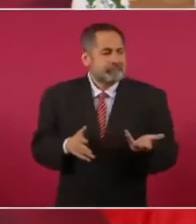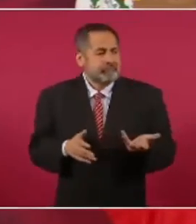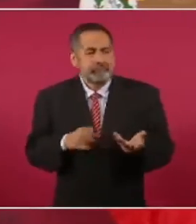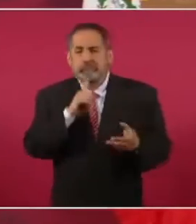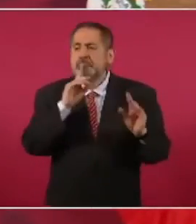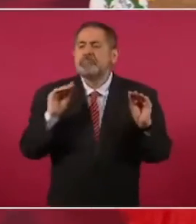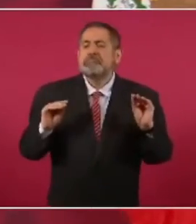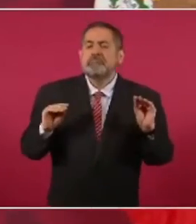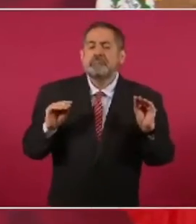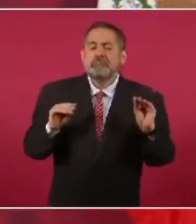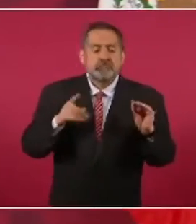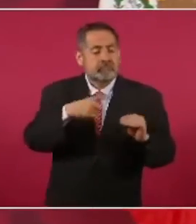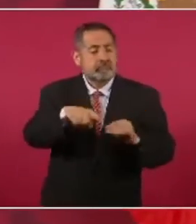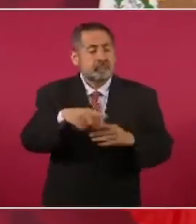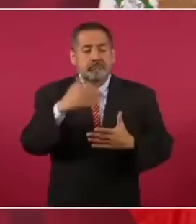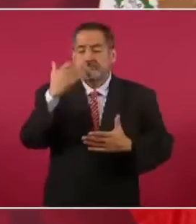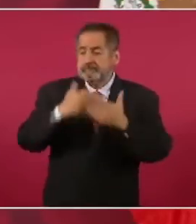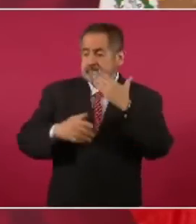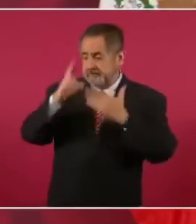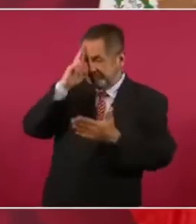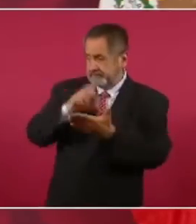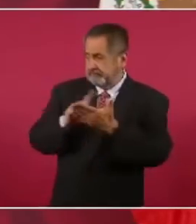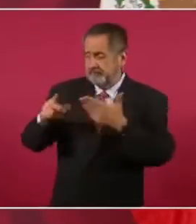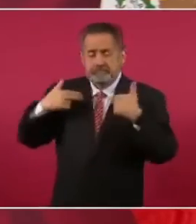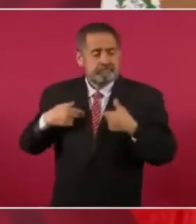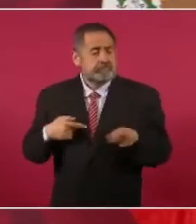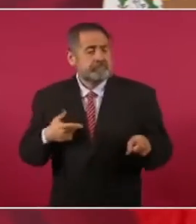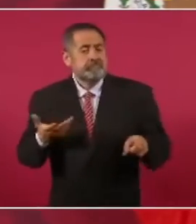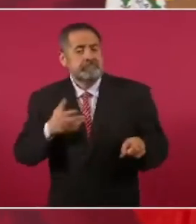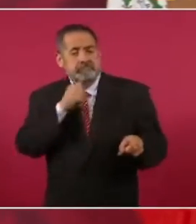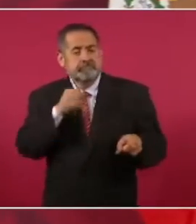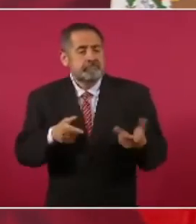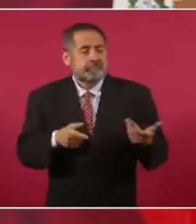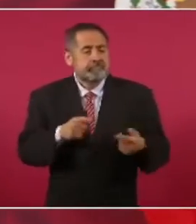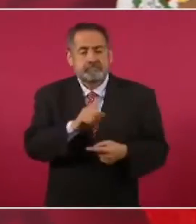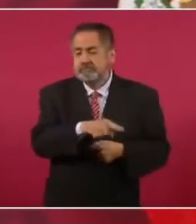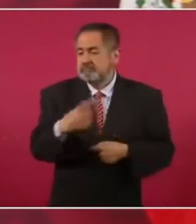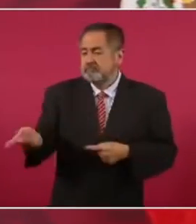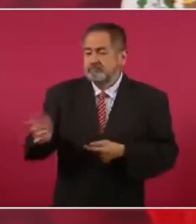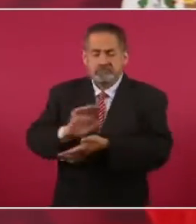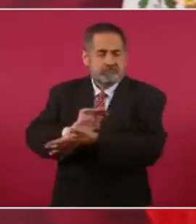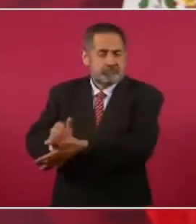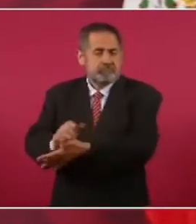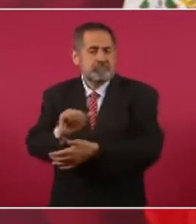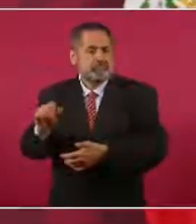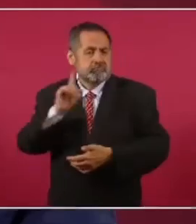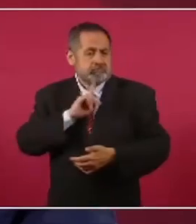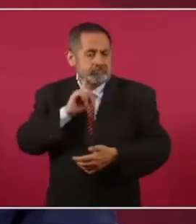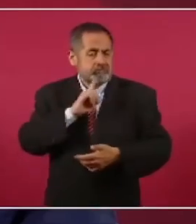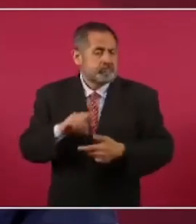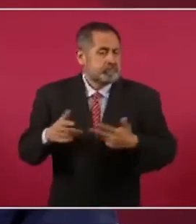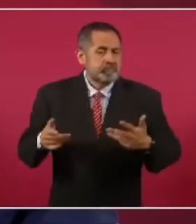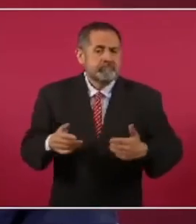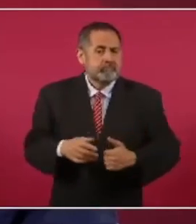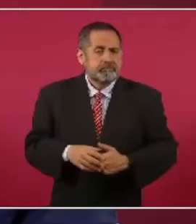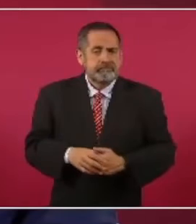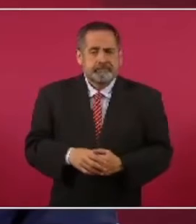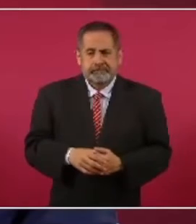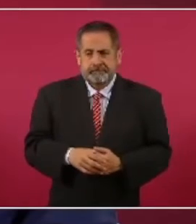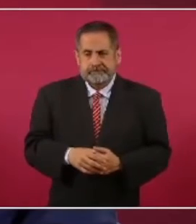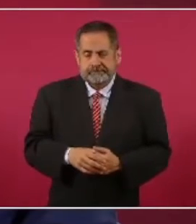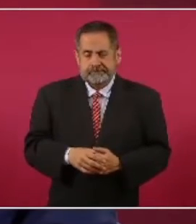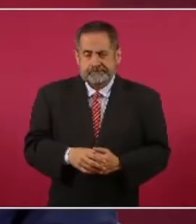la violación de los derechos humanos, que llevan a la discriminación de las mujeres,